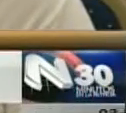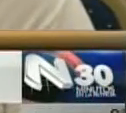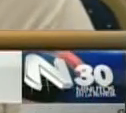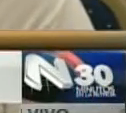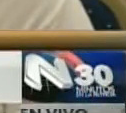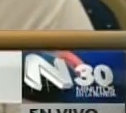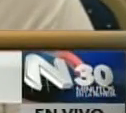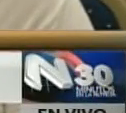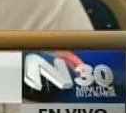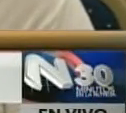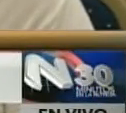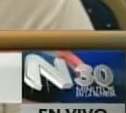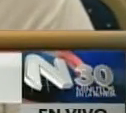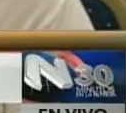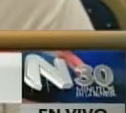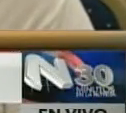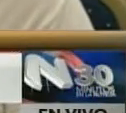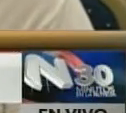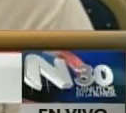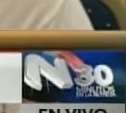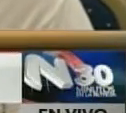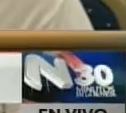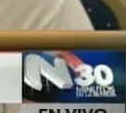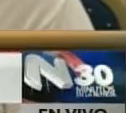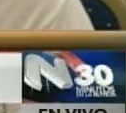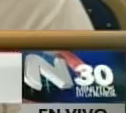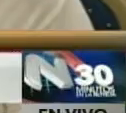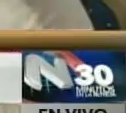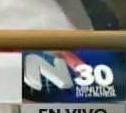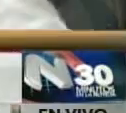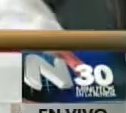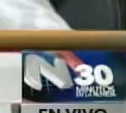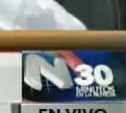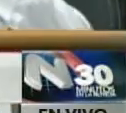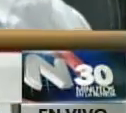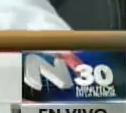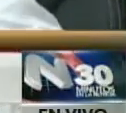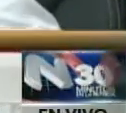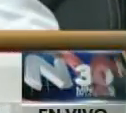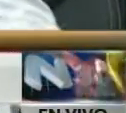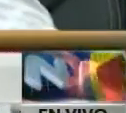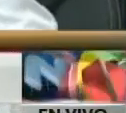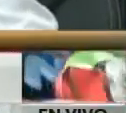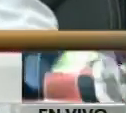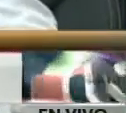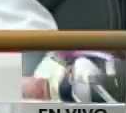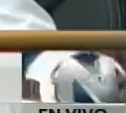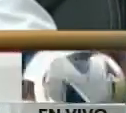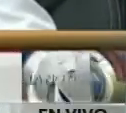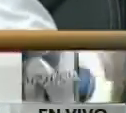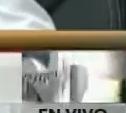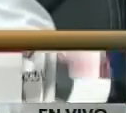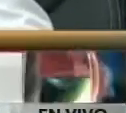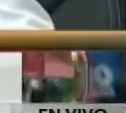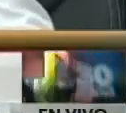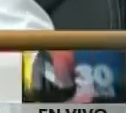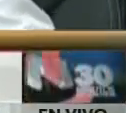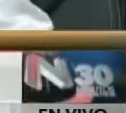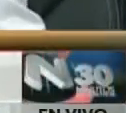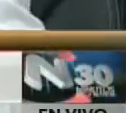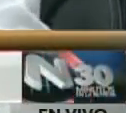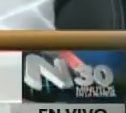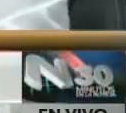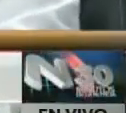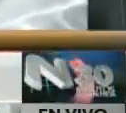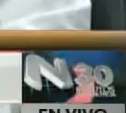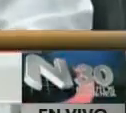han convenido que el dictamen de la Corte Constitucional es definitivo, y eso cierra esa polémica entre ambas